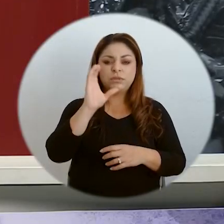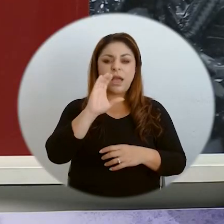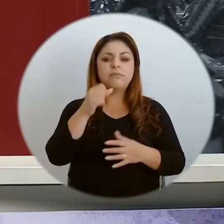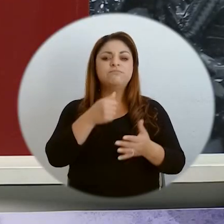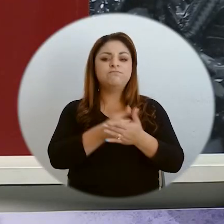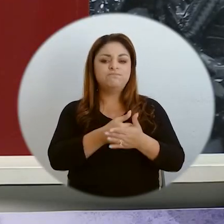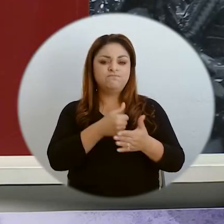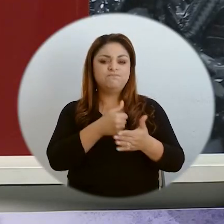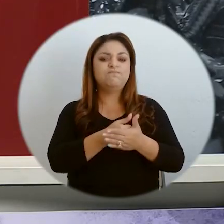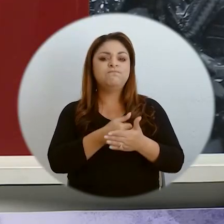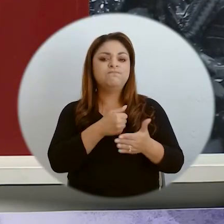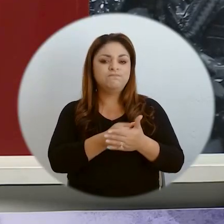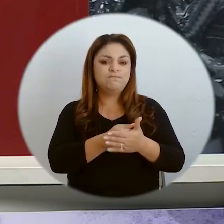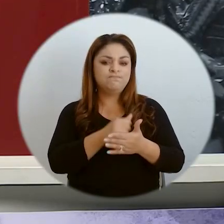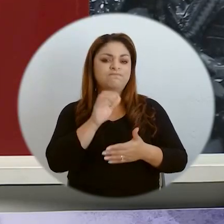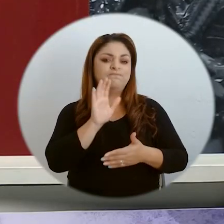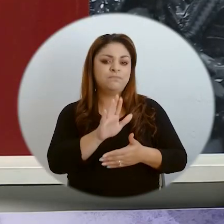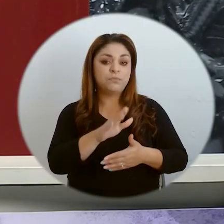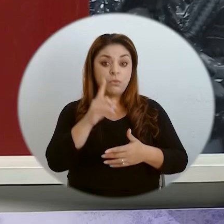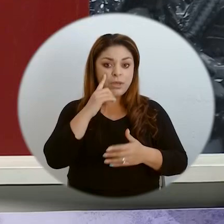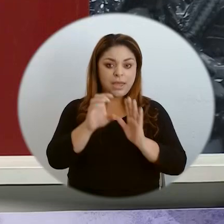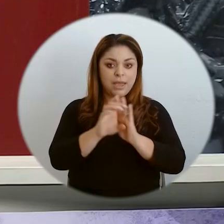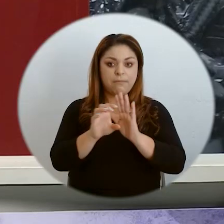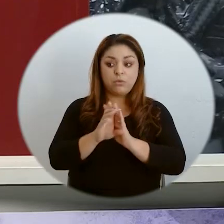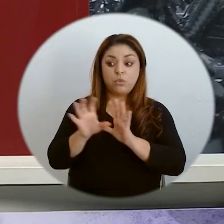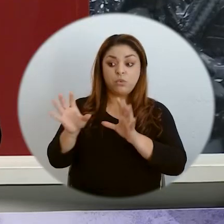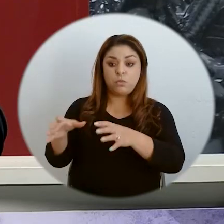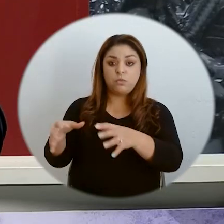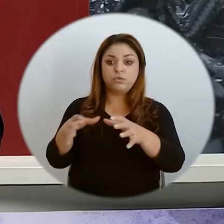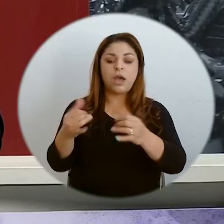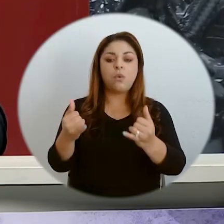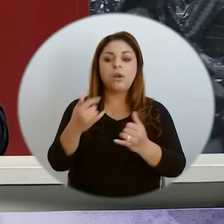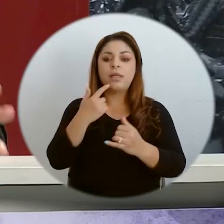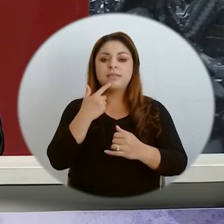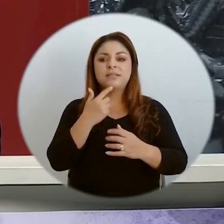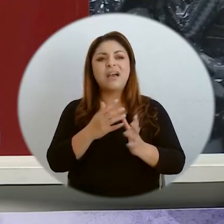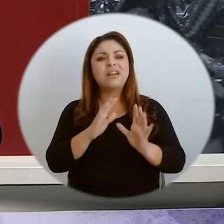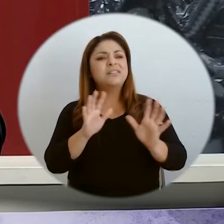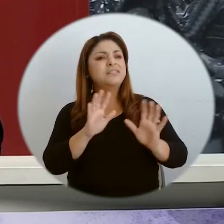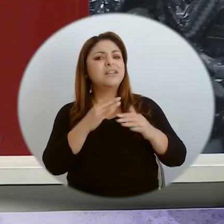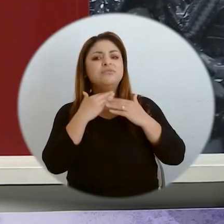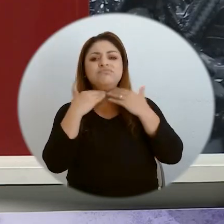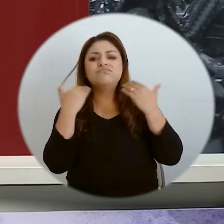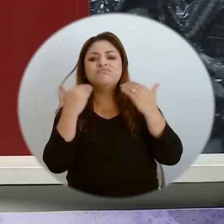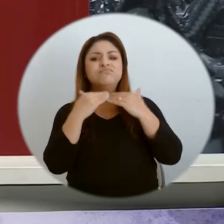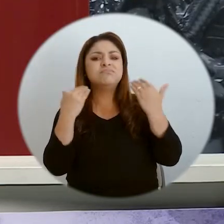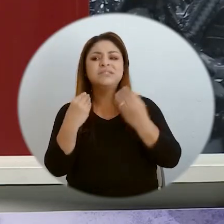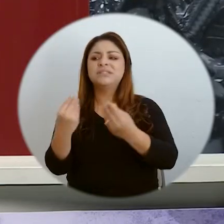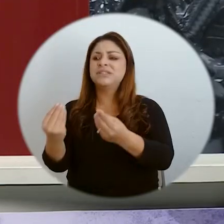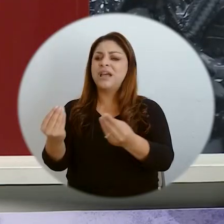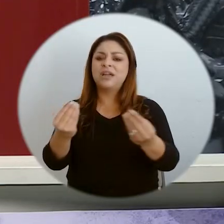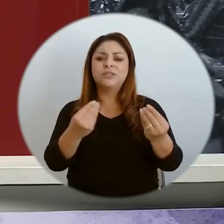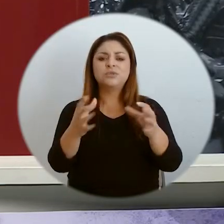revancha, ¿verdad? Porque mucho de lo que estos grupos dicen ahora es como que ya fue suficiente de tantos grupos